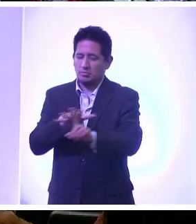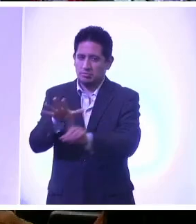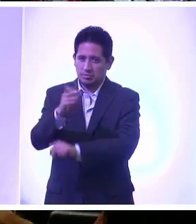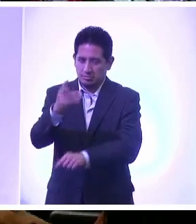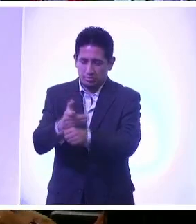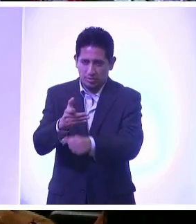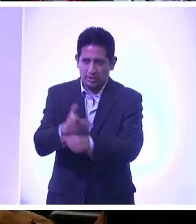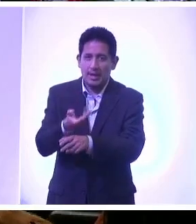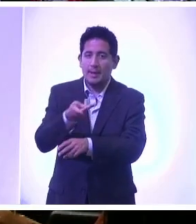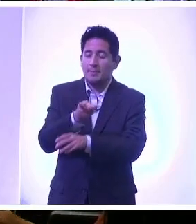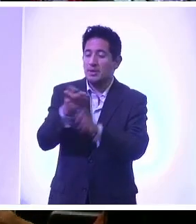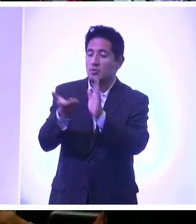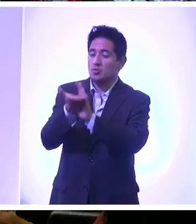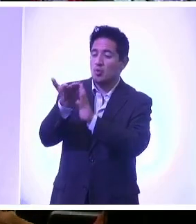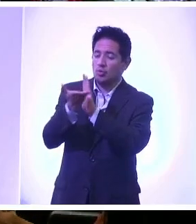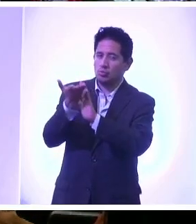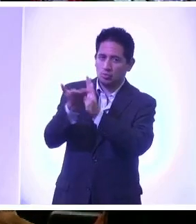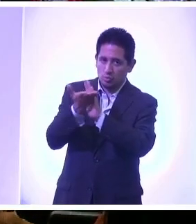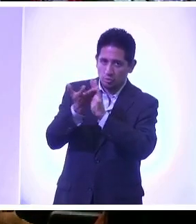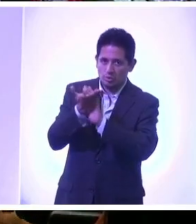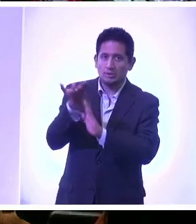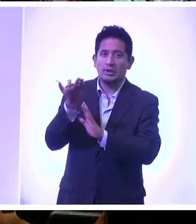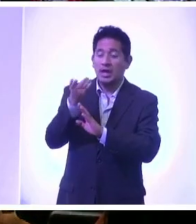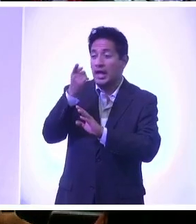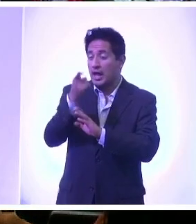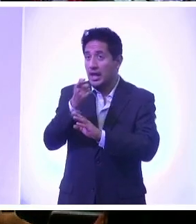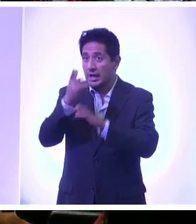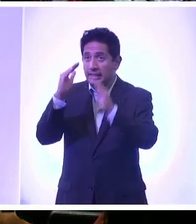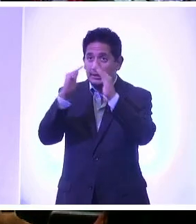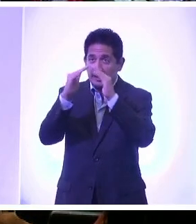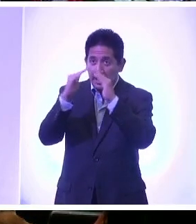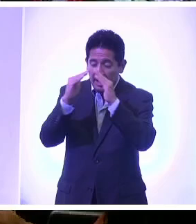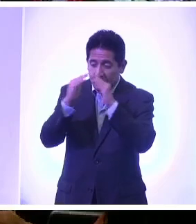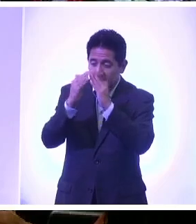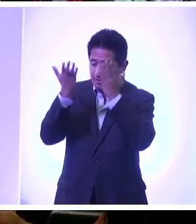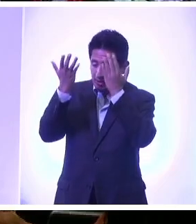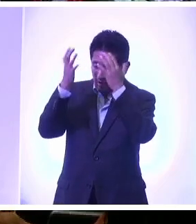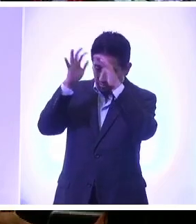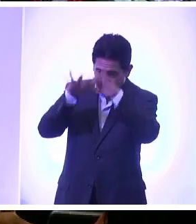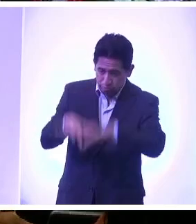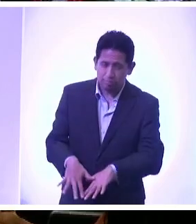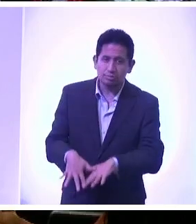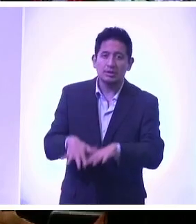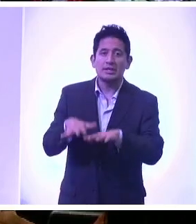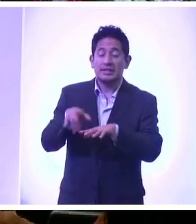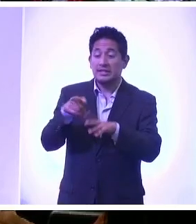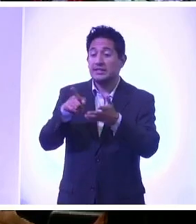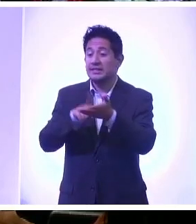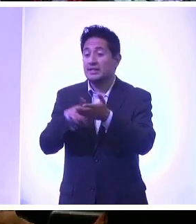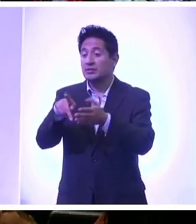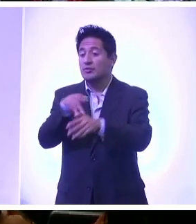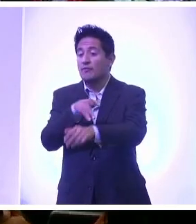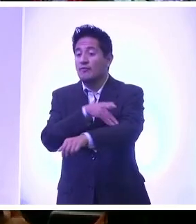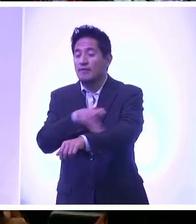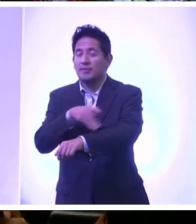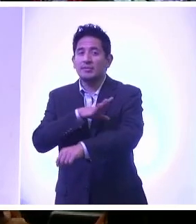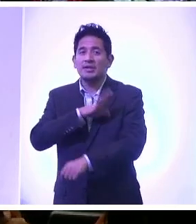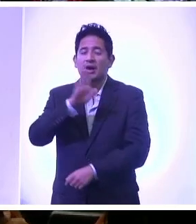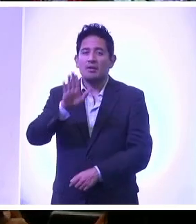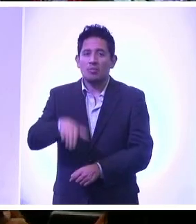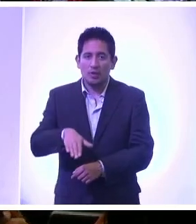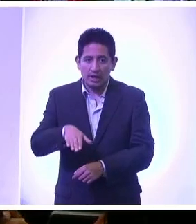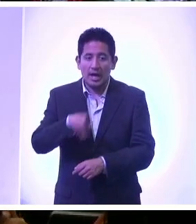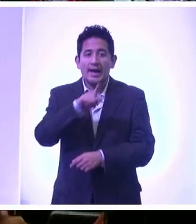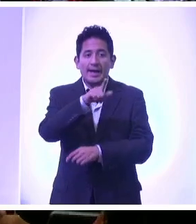casa se le cae la casa y la gente que está habitando en ella fallece porque se cae la casa la pena será la pena de